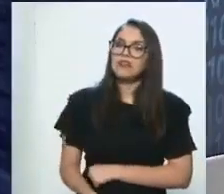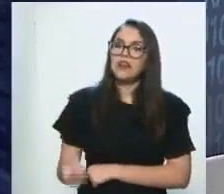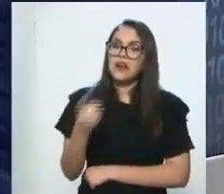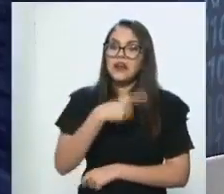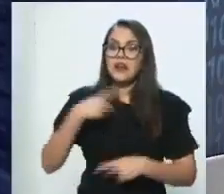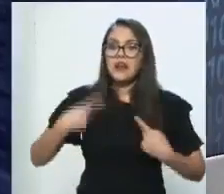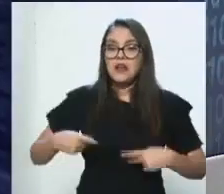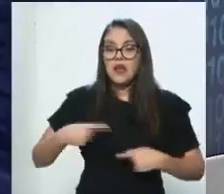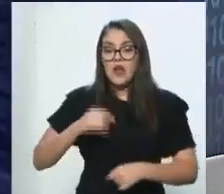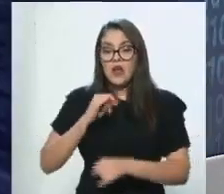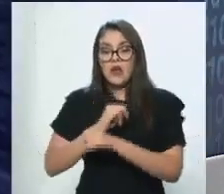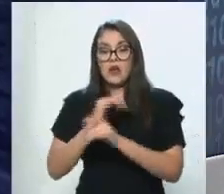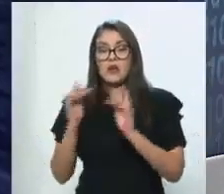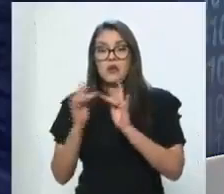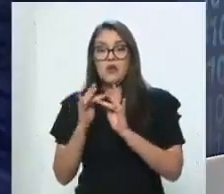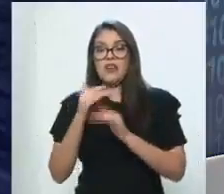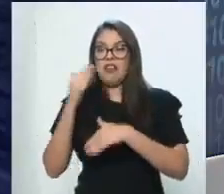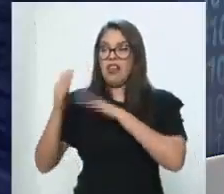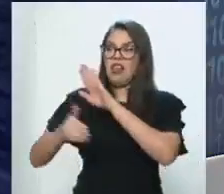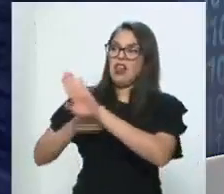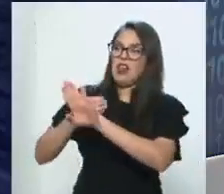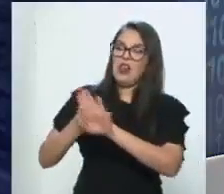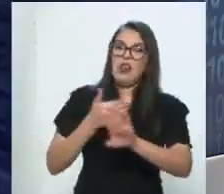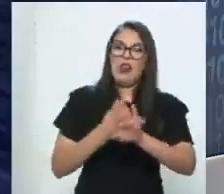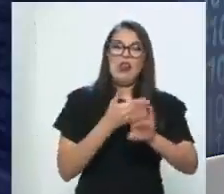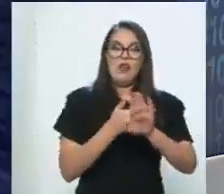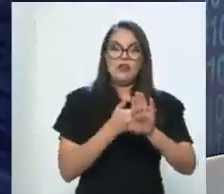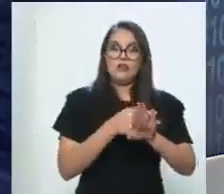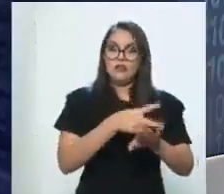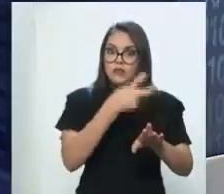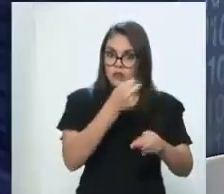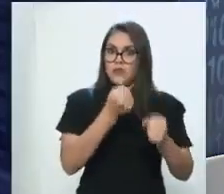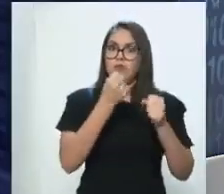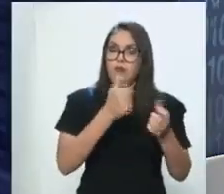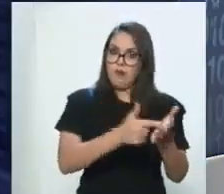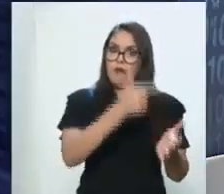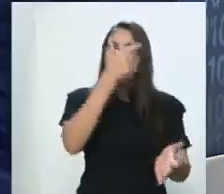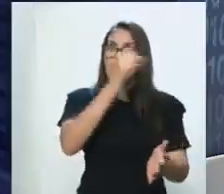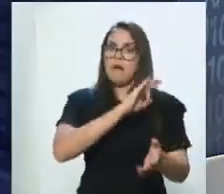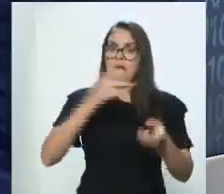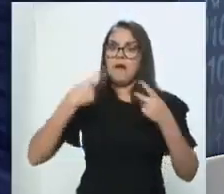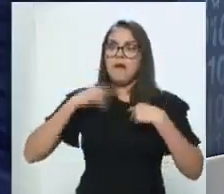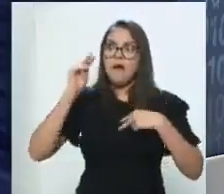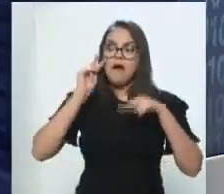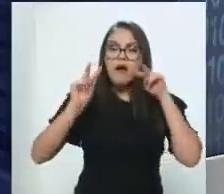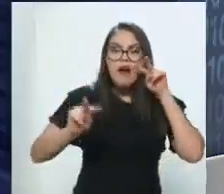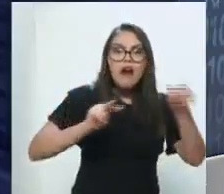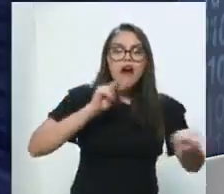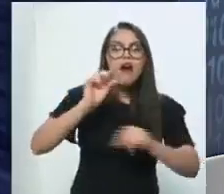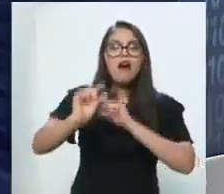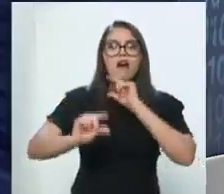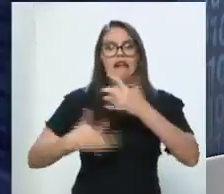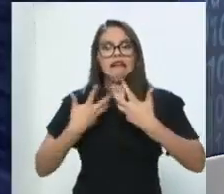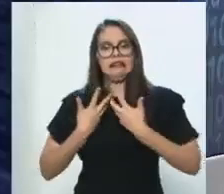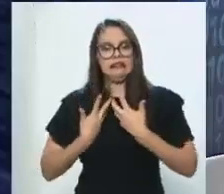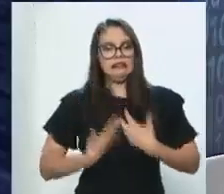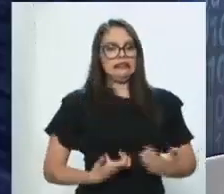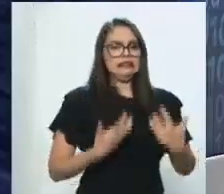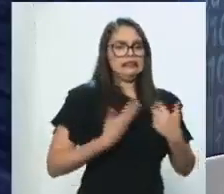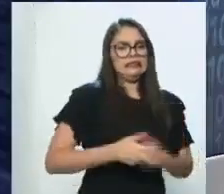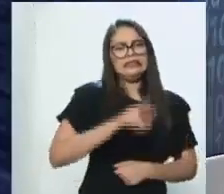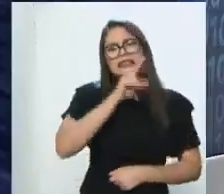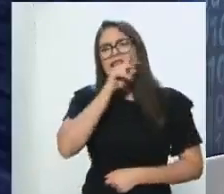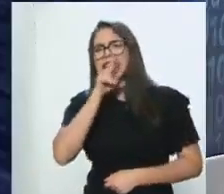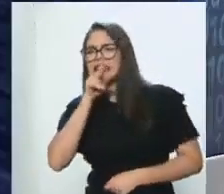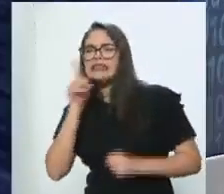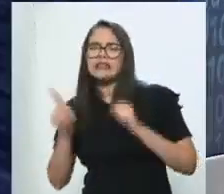redes sociales es una amenaza a la vida. ¿Cómo? Afectando la psique colectiva, creando pánico con falsos escenarios desastrosos,